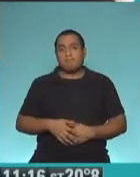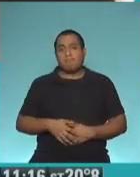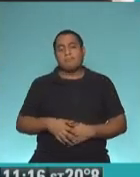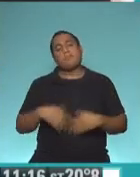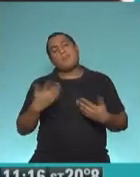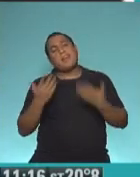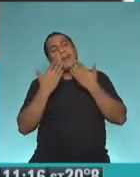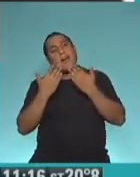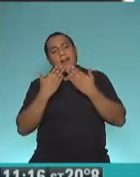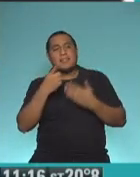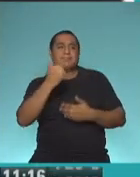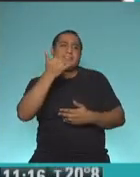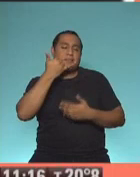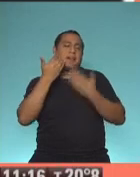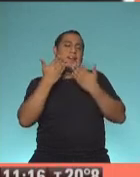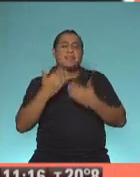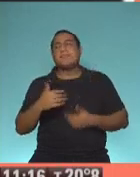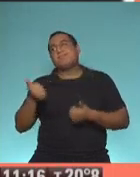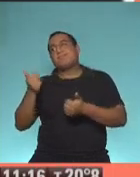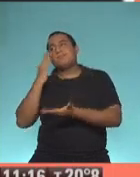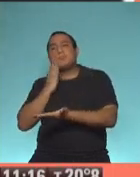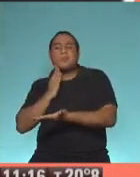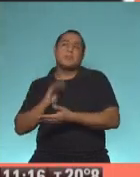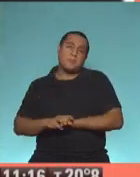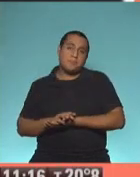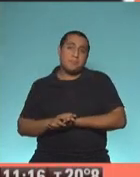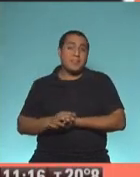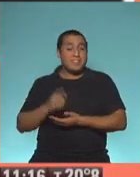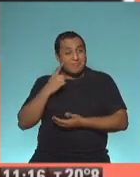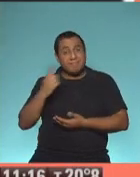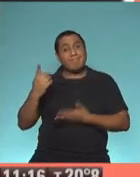Bueno, muchas gracias a vos por llamarme. Muy amable. Bueno, y hablábamos con Fernando Pollack recién, infectólogo.